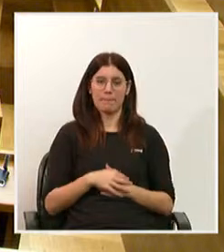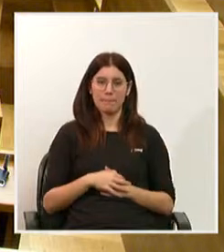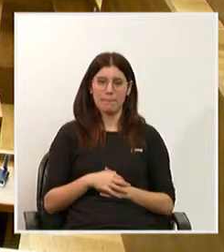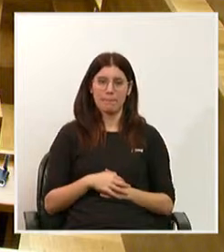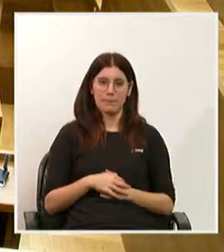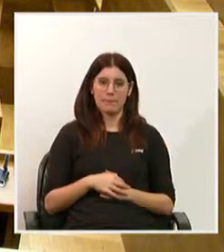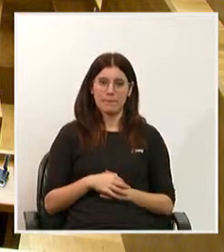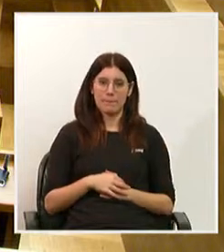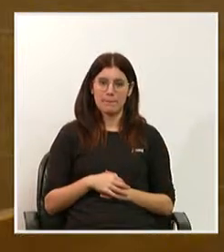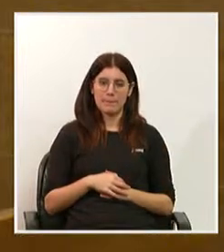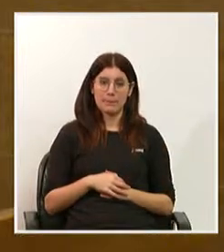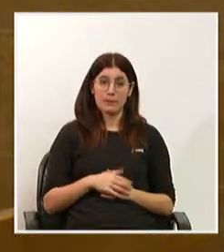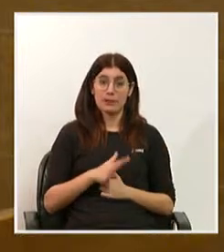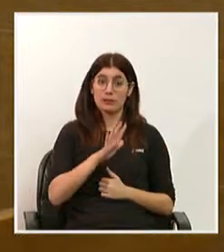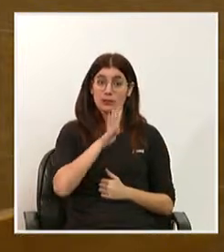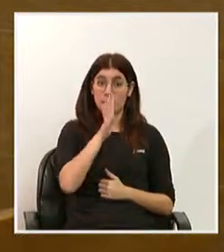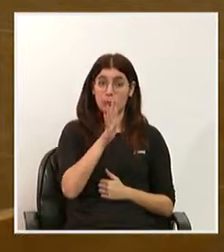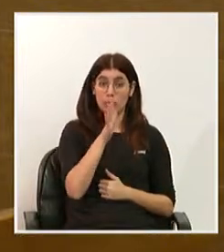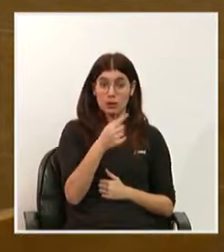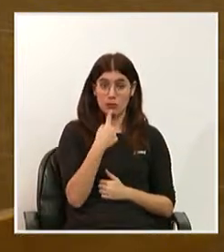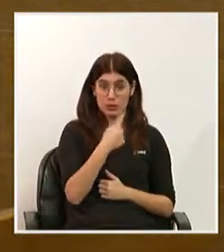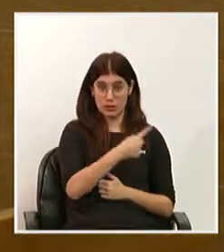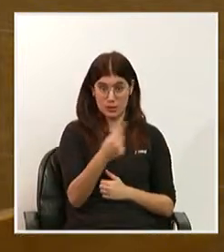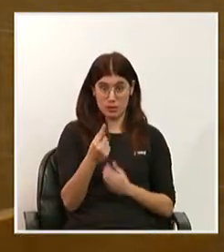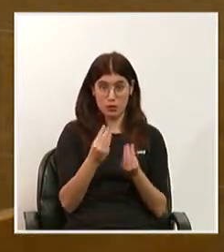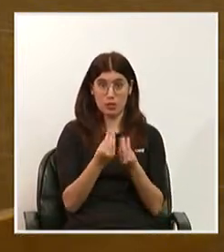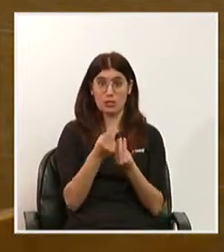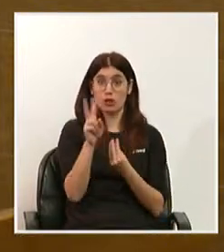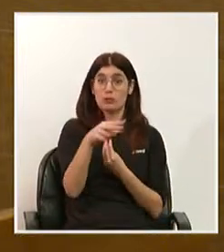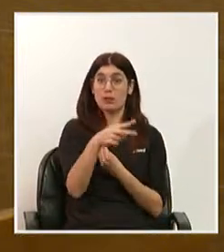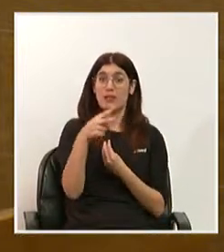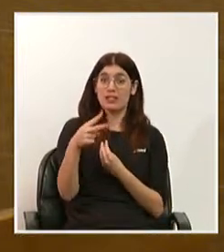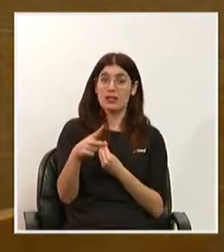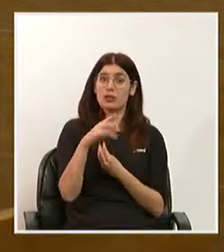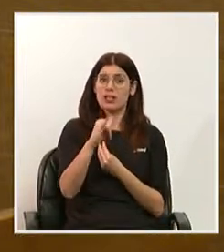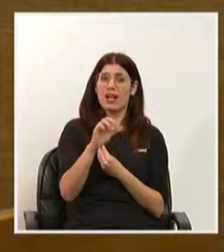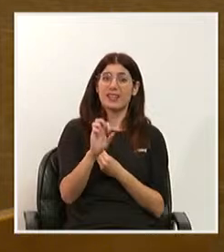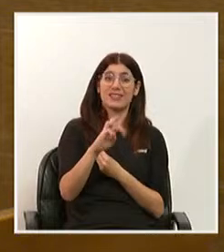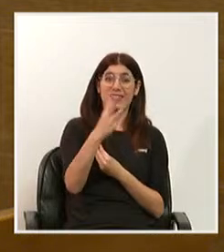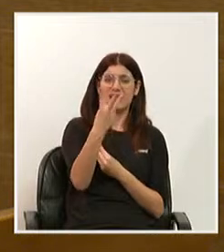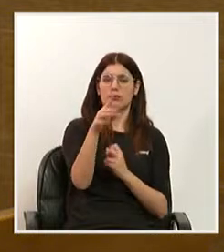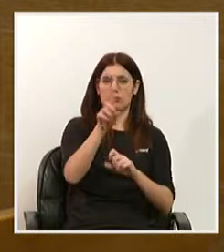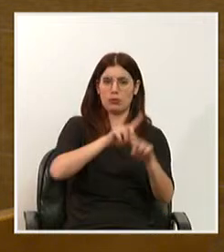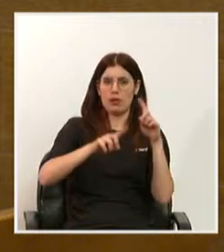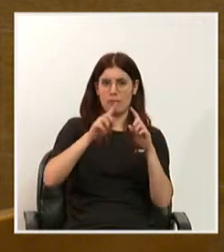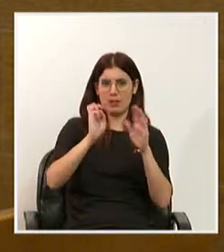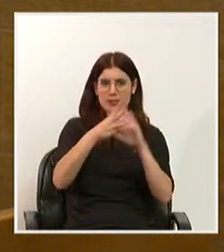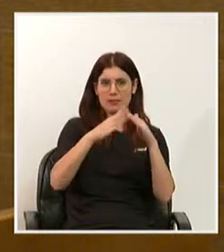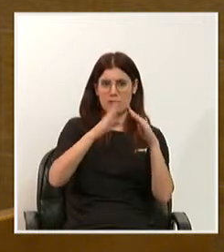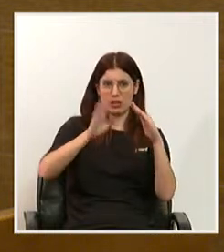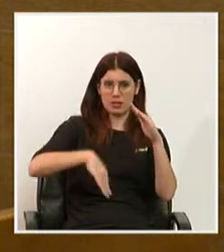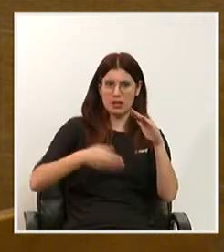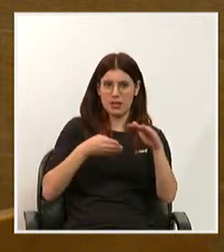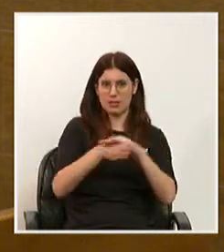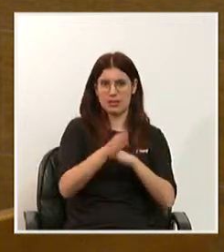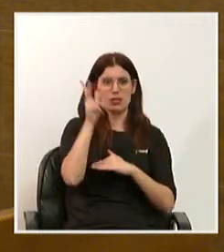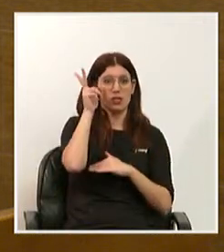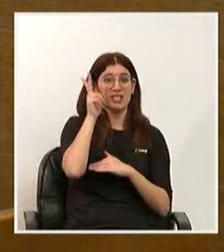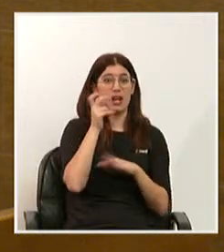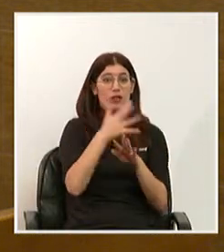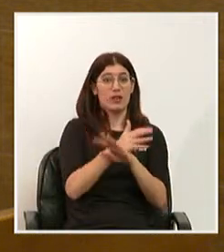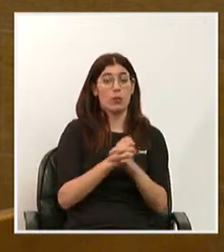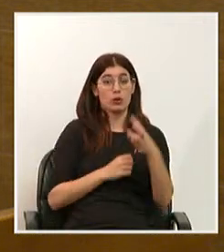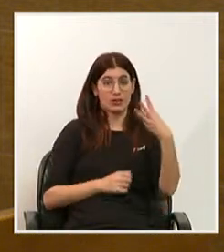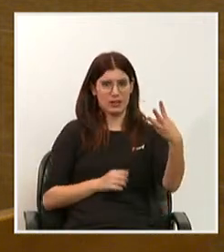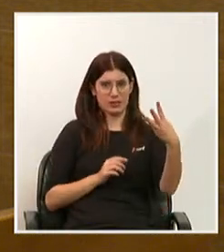por porque les digo el dato en 2022 se registraron tres infracciones de menores de edad en un salón de juegos que no en una casa de